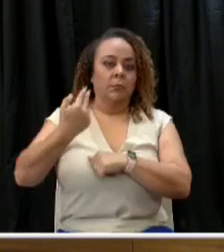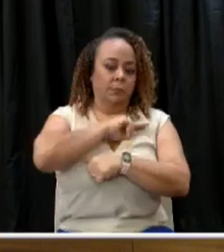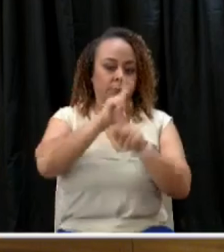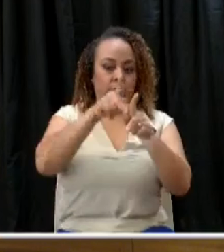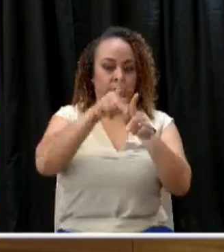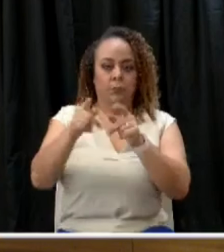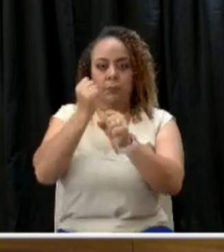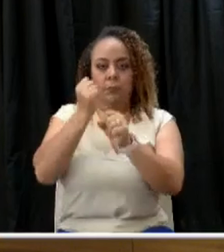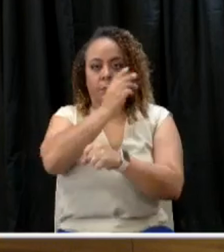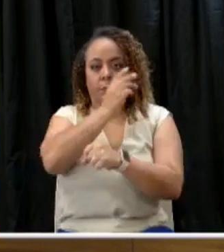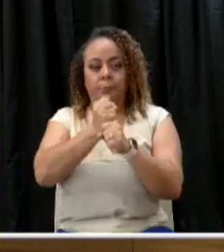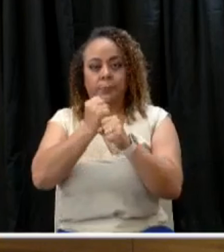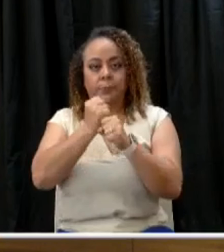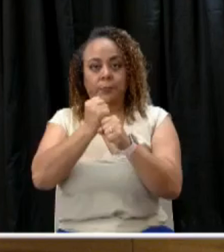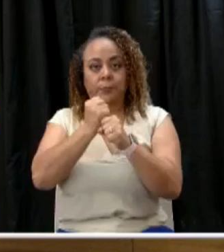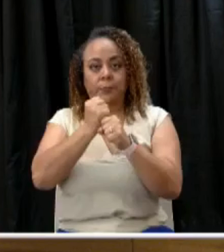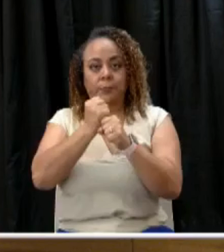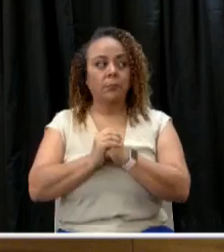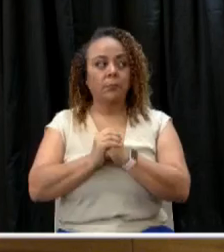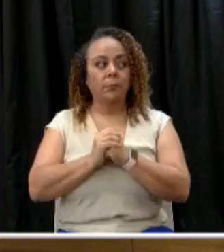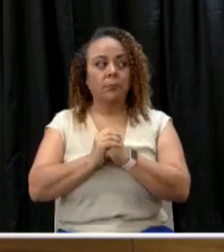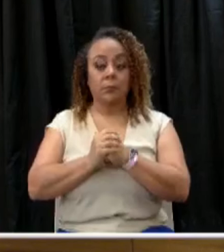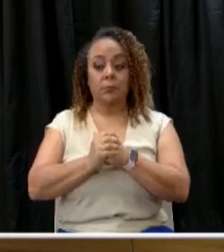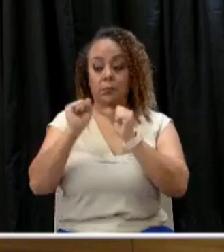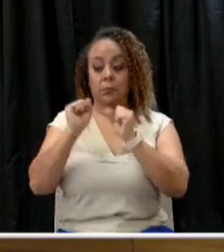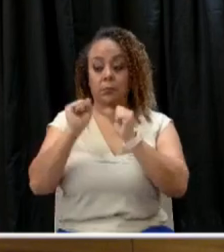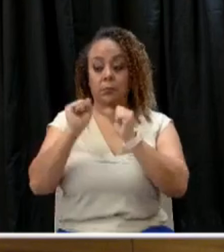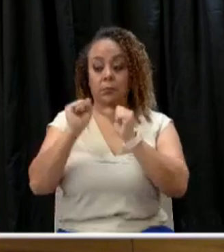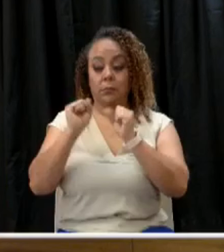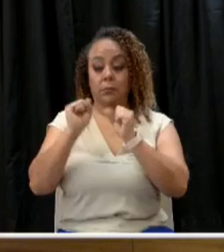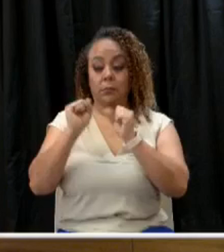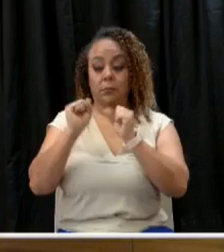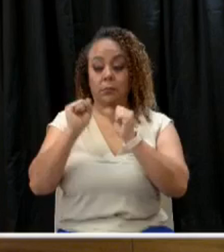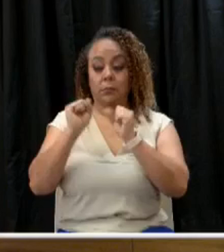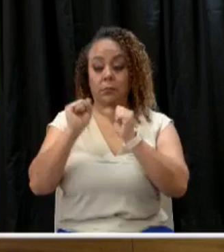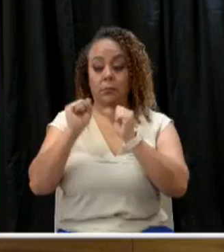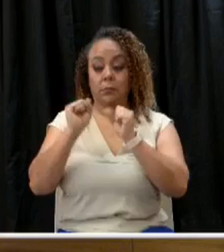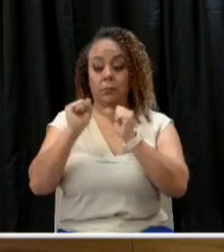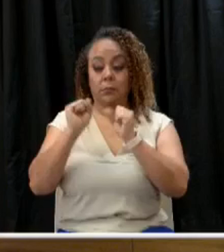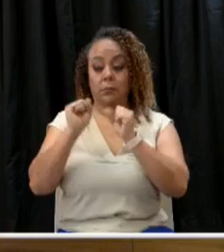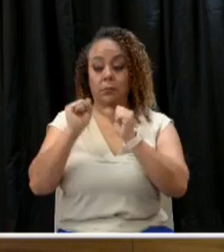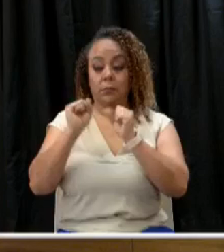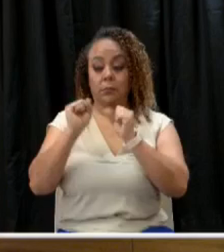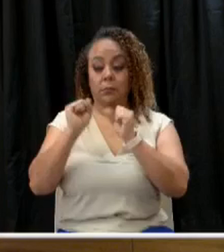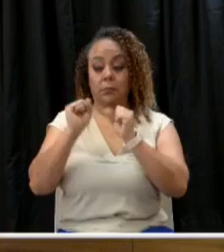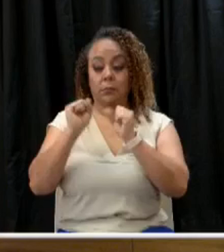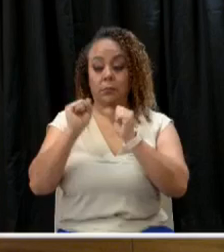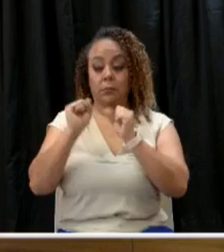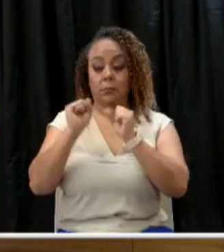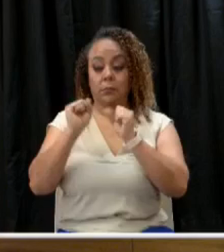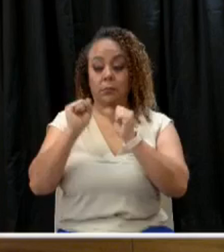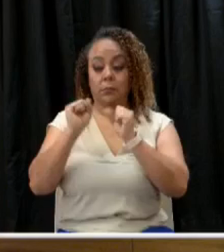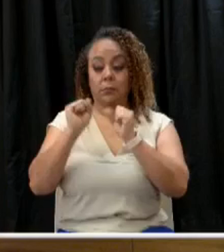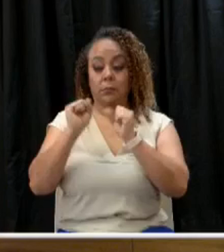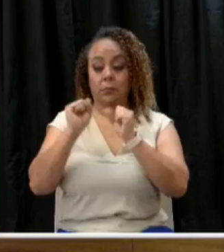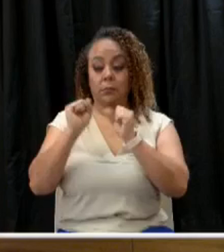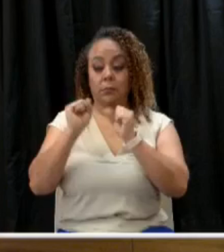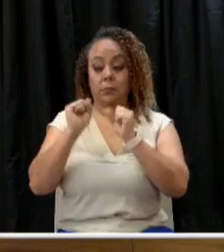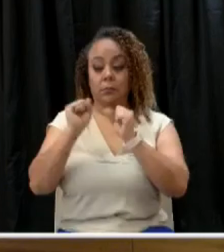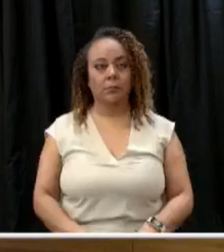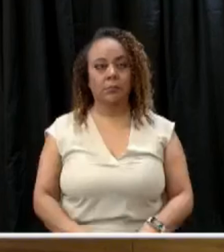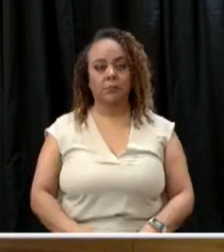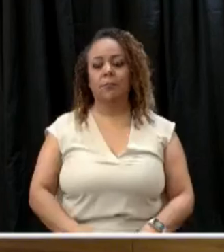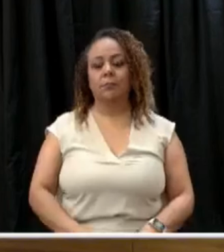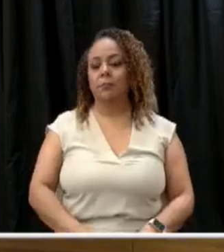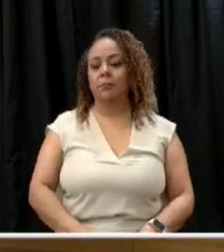personas trabajadoras, en aquellos casos que están expuestas o sobreexpuestas al sol, pero para usted, persona empleadora, qué